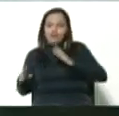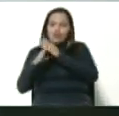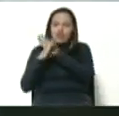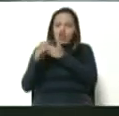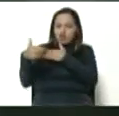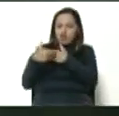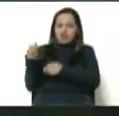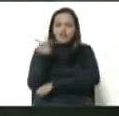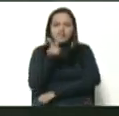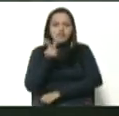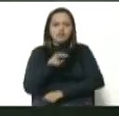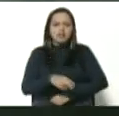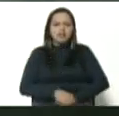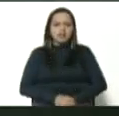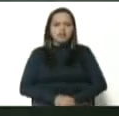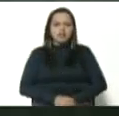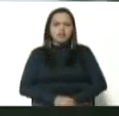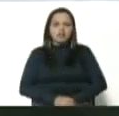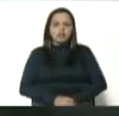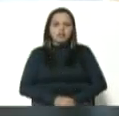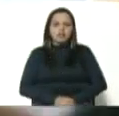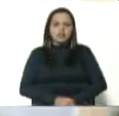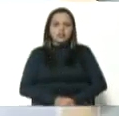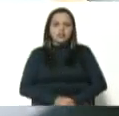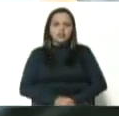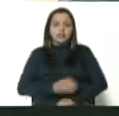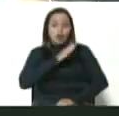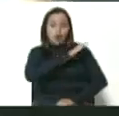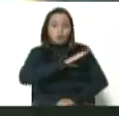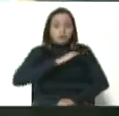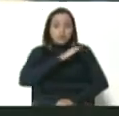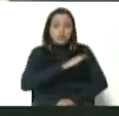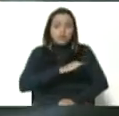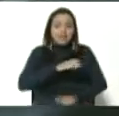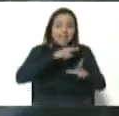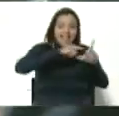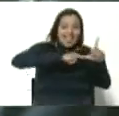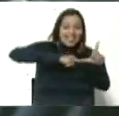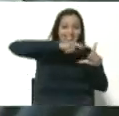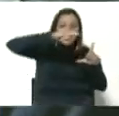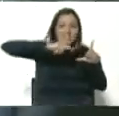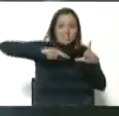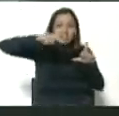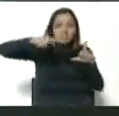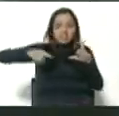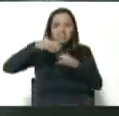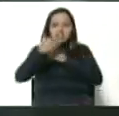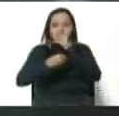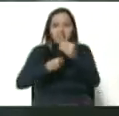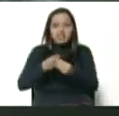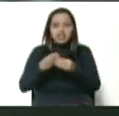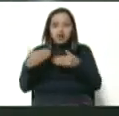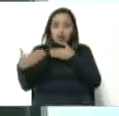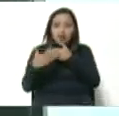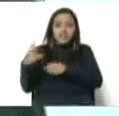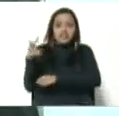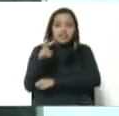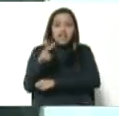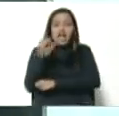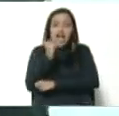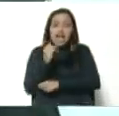contra Venezuela, a la agresión imperial. La comisión de encuestas, que está ahorita en la OIT contra Venezuela, apoyada por